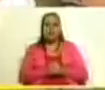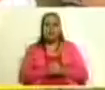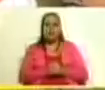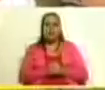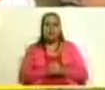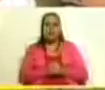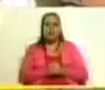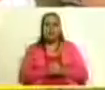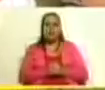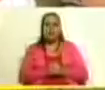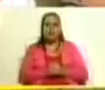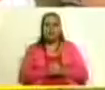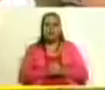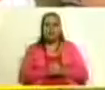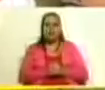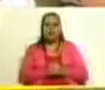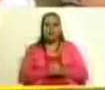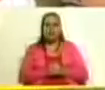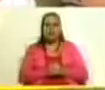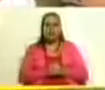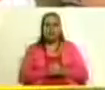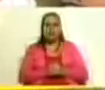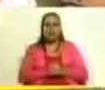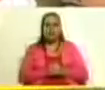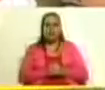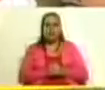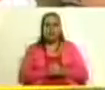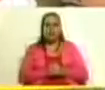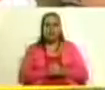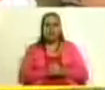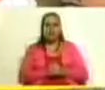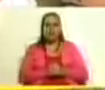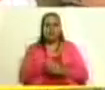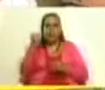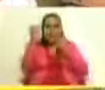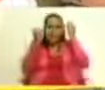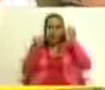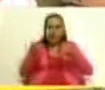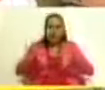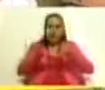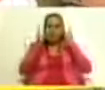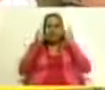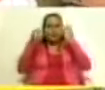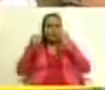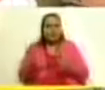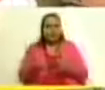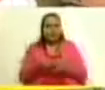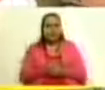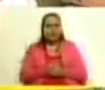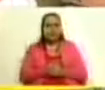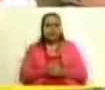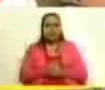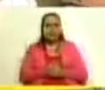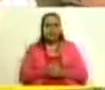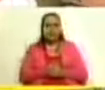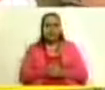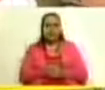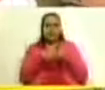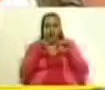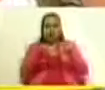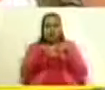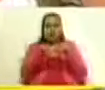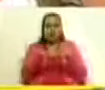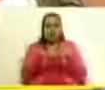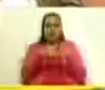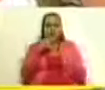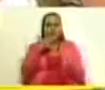la nueva época. Es una aspiración posible y certera. En este sentido, hemos